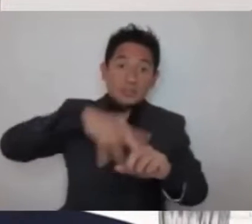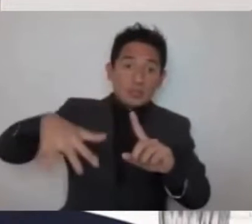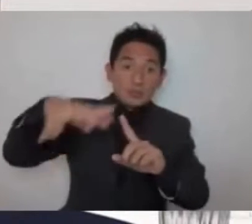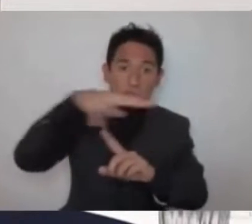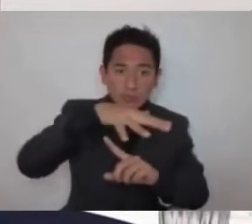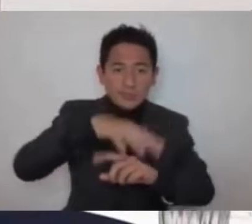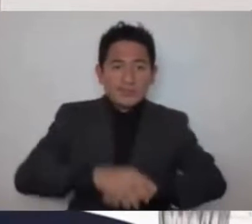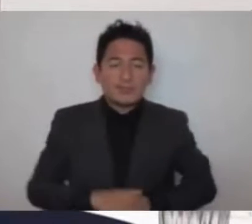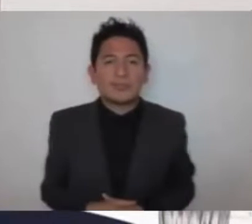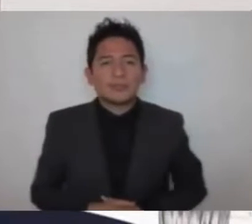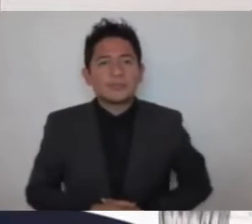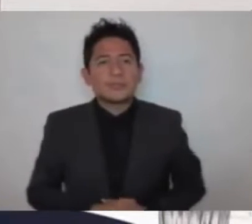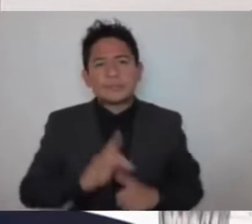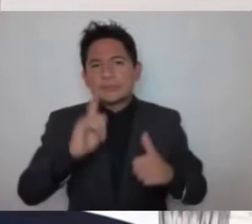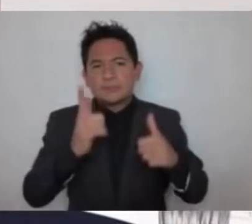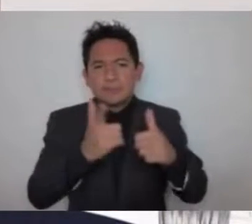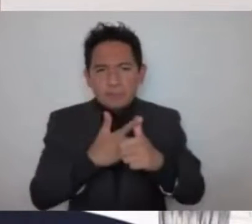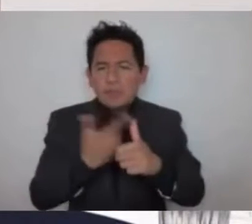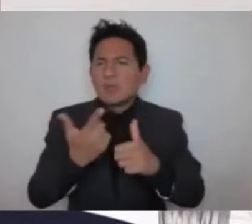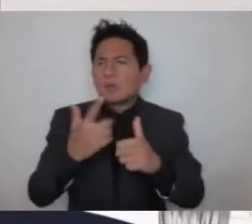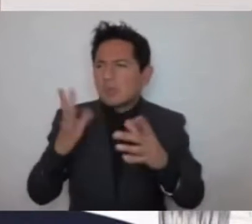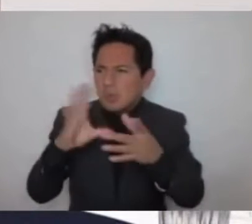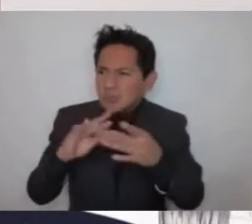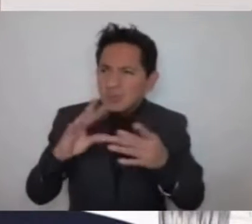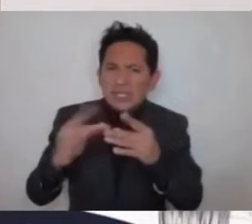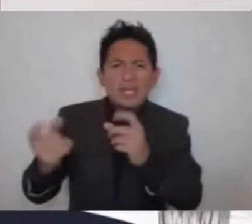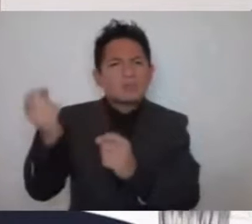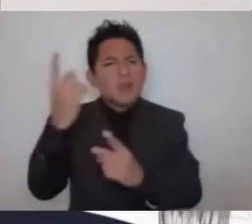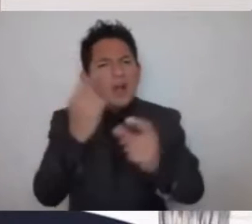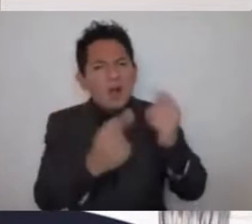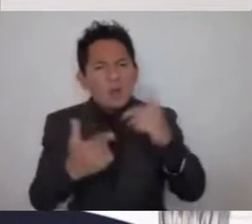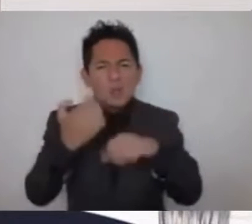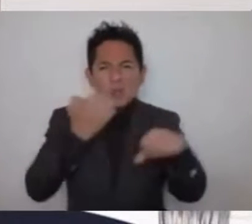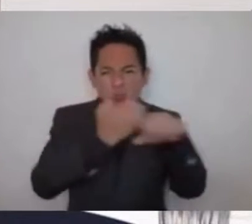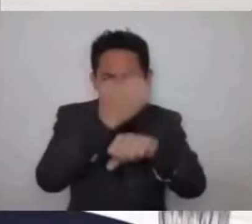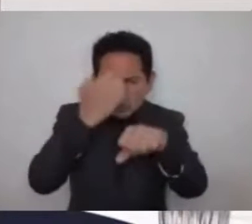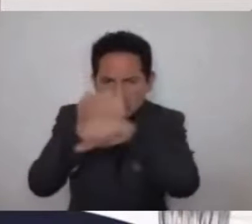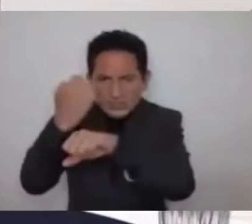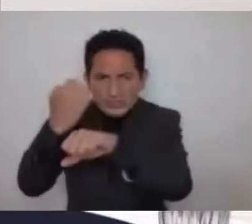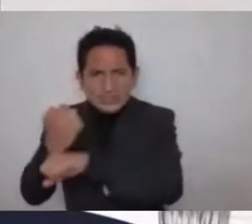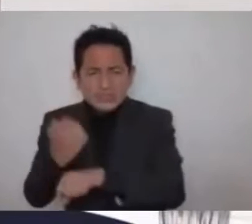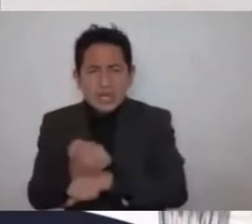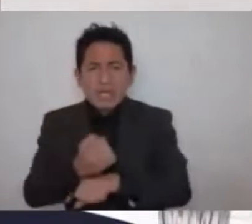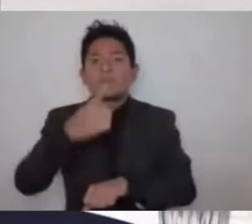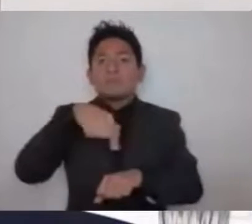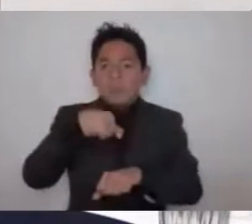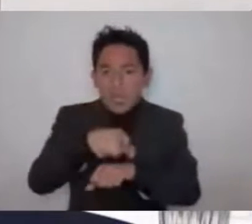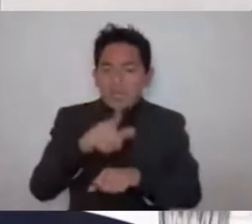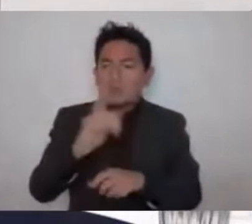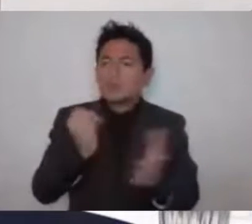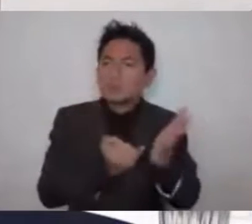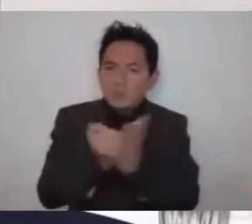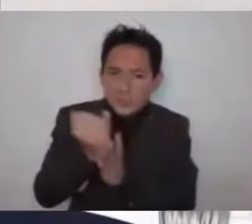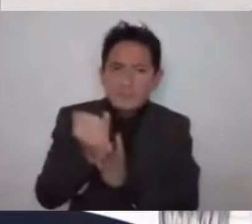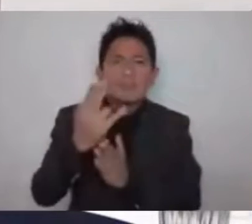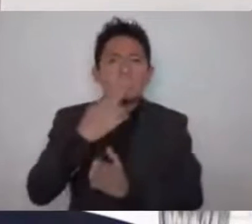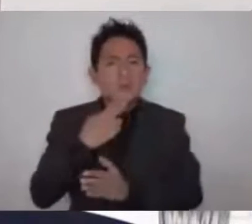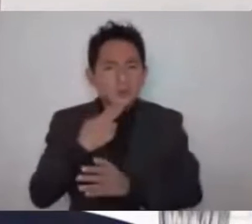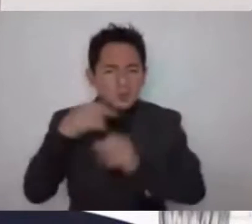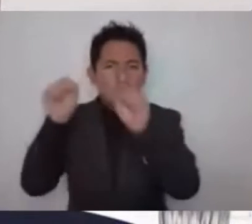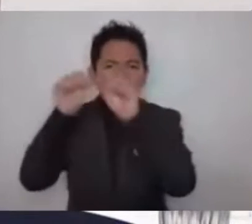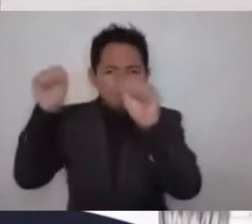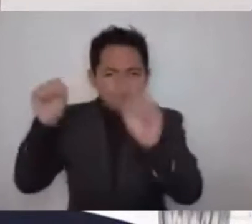federación y una de las cosas que se tenían como promesa como Esperanza era que